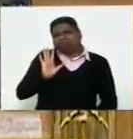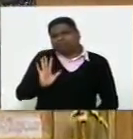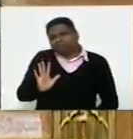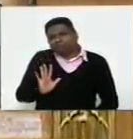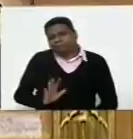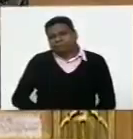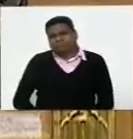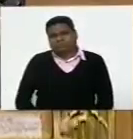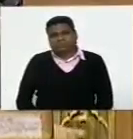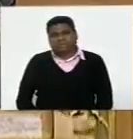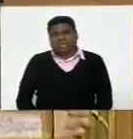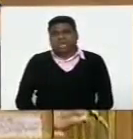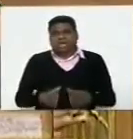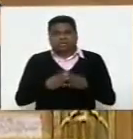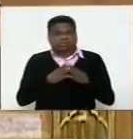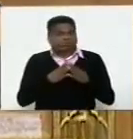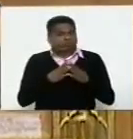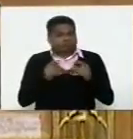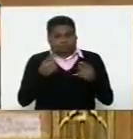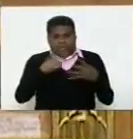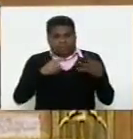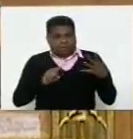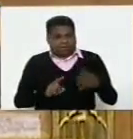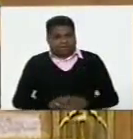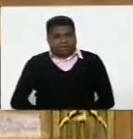Es todo un mecanismo de